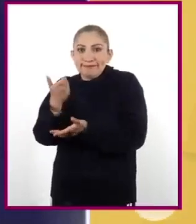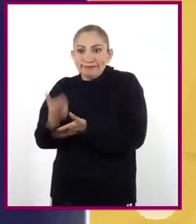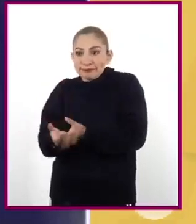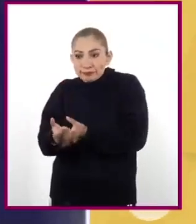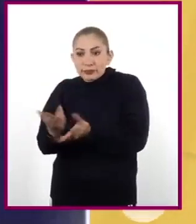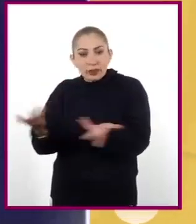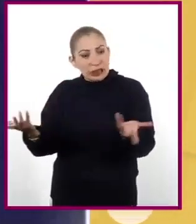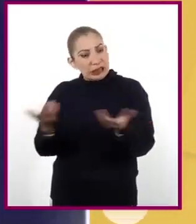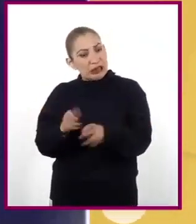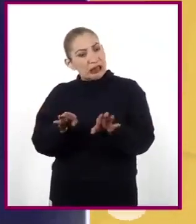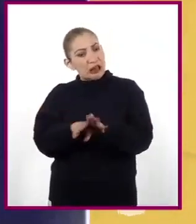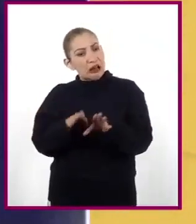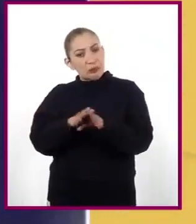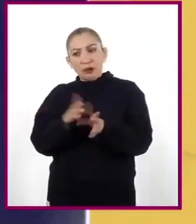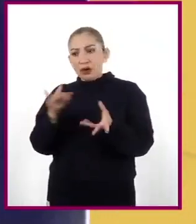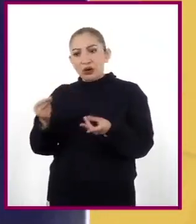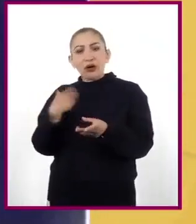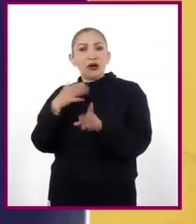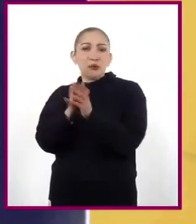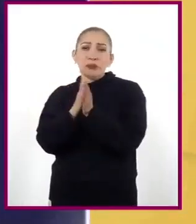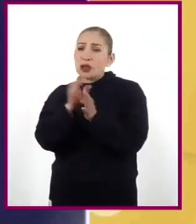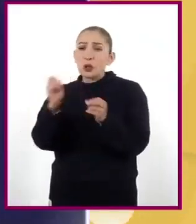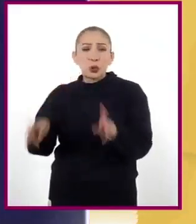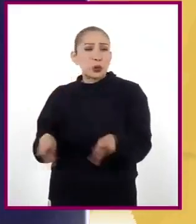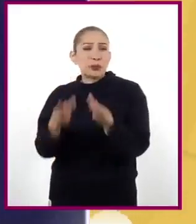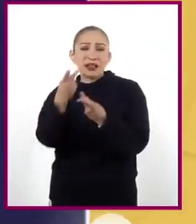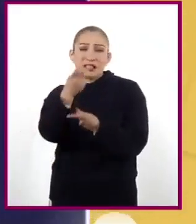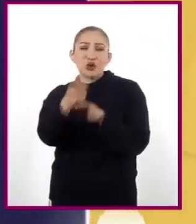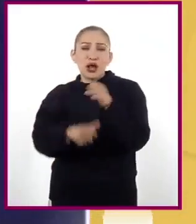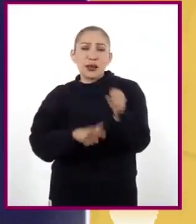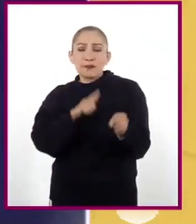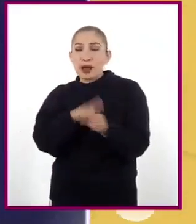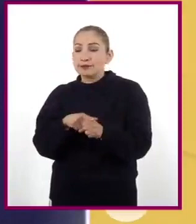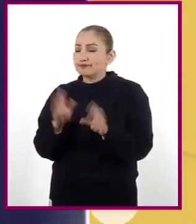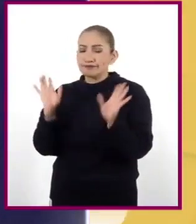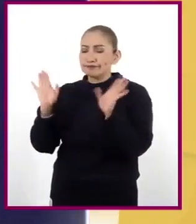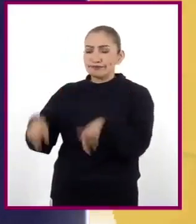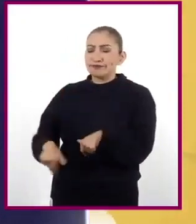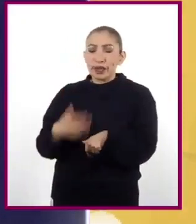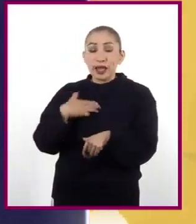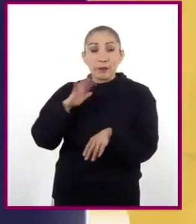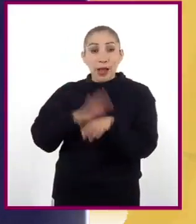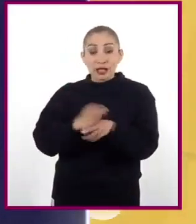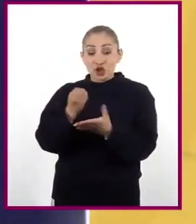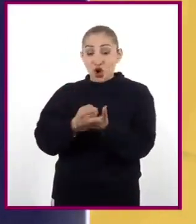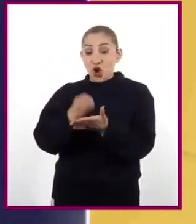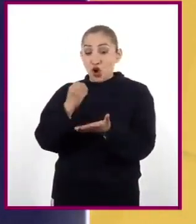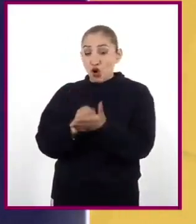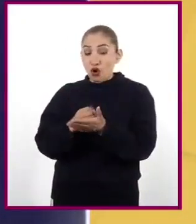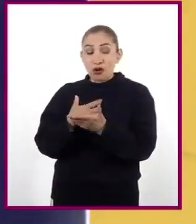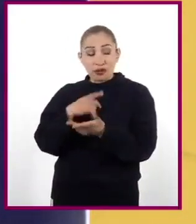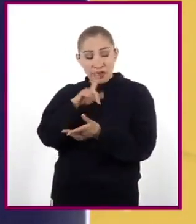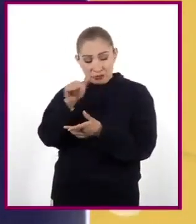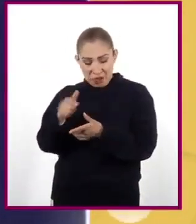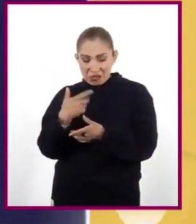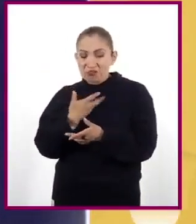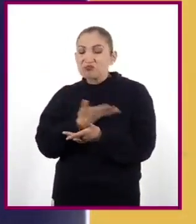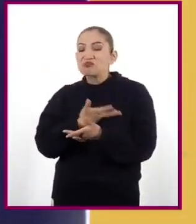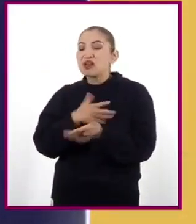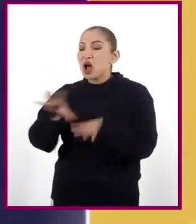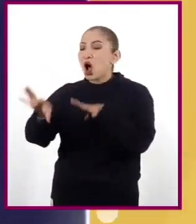doméstico, no consiguió disuadirlo. Muy pronto ha de sobrarnos oro para empedrar la casa, replicó su